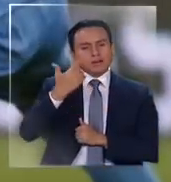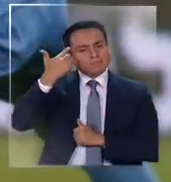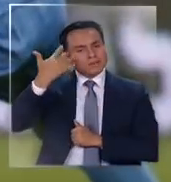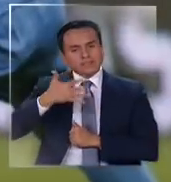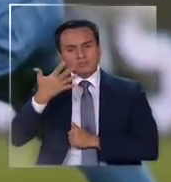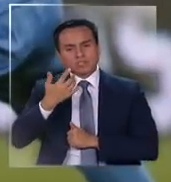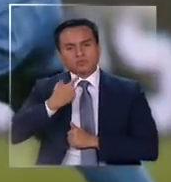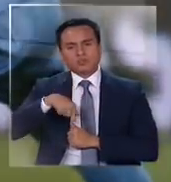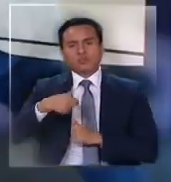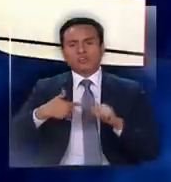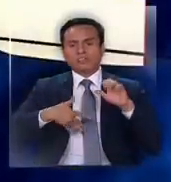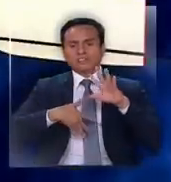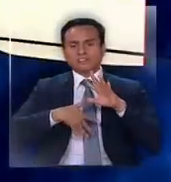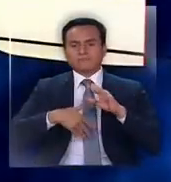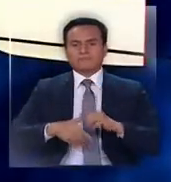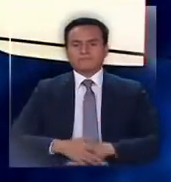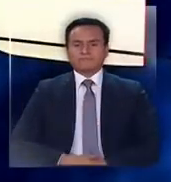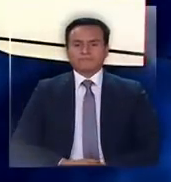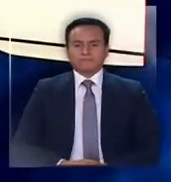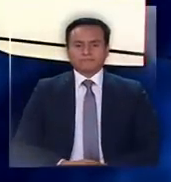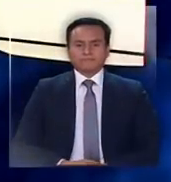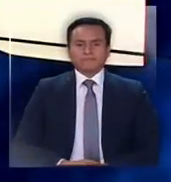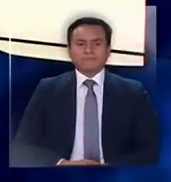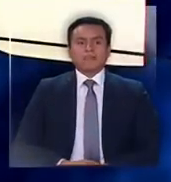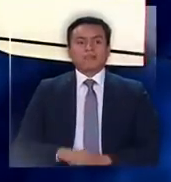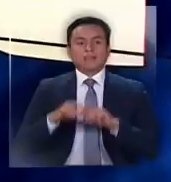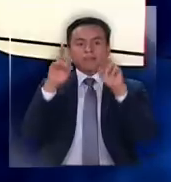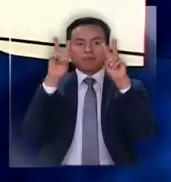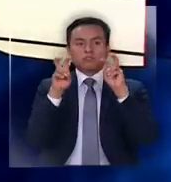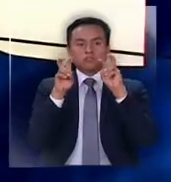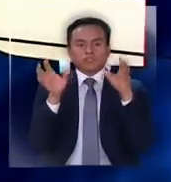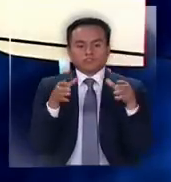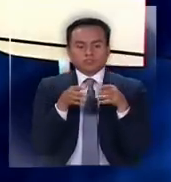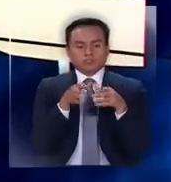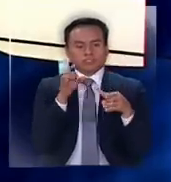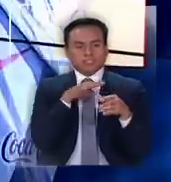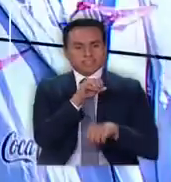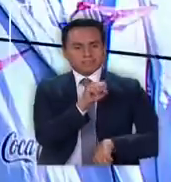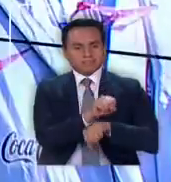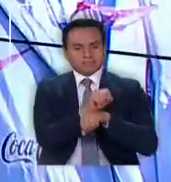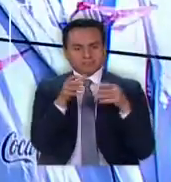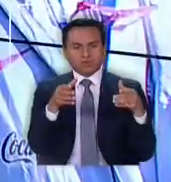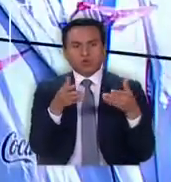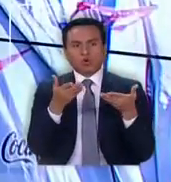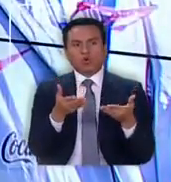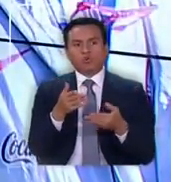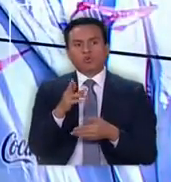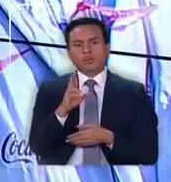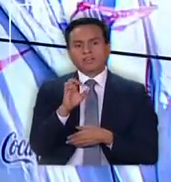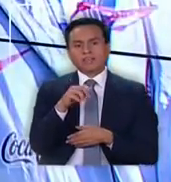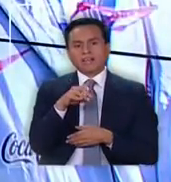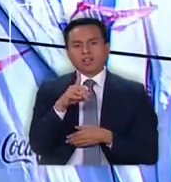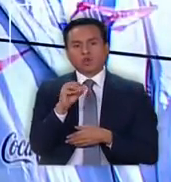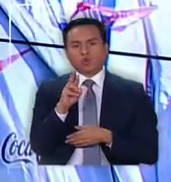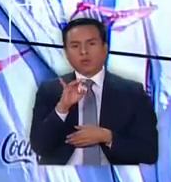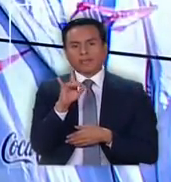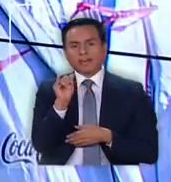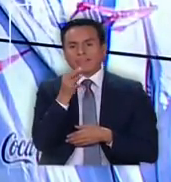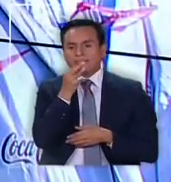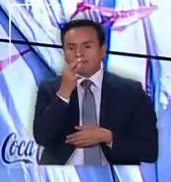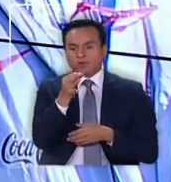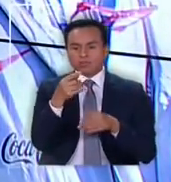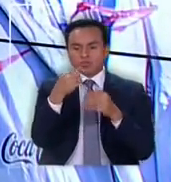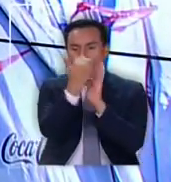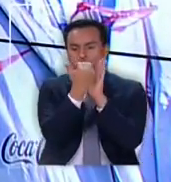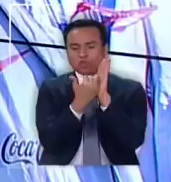importante de nuestro continente. Y respecto a la selección chilena, hoy Reinaldo Rueda dio a conocer la